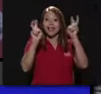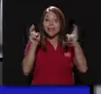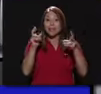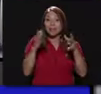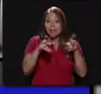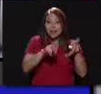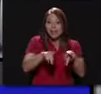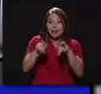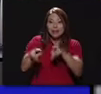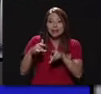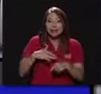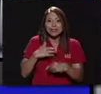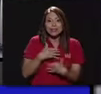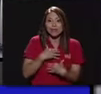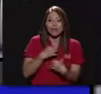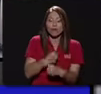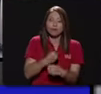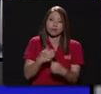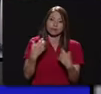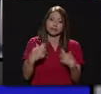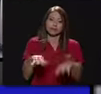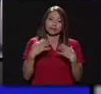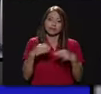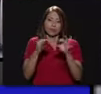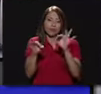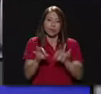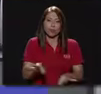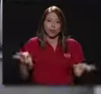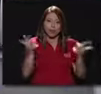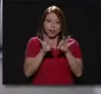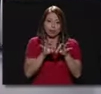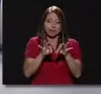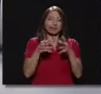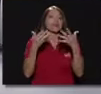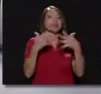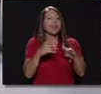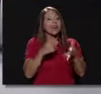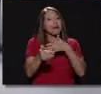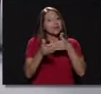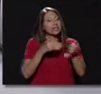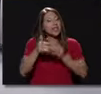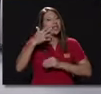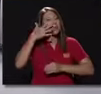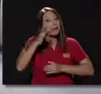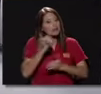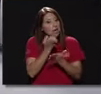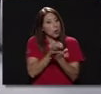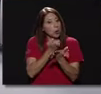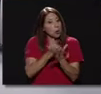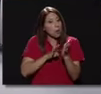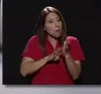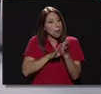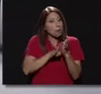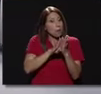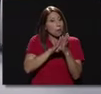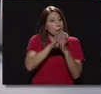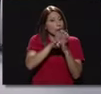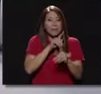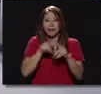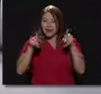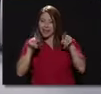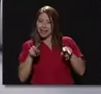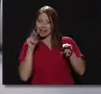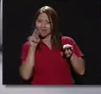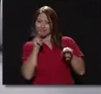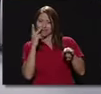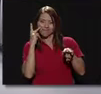de la confianza de la población es bien importante, porque es lo que se ha reflejado, que a pesar de que parece que la economía camina, la gente no